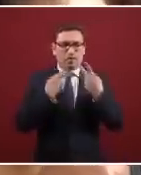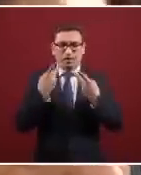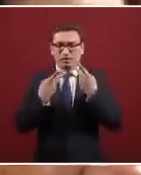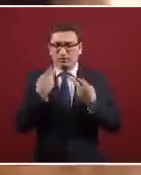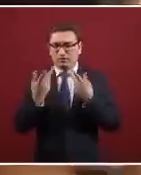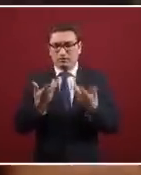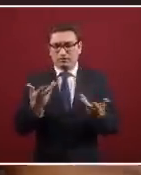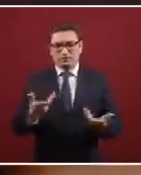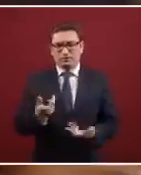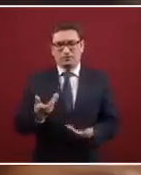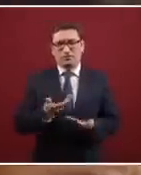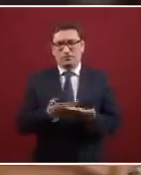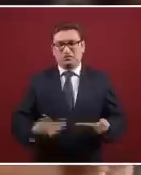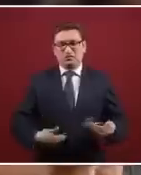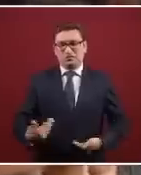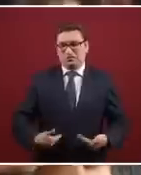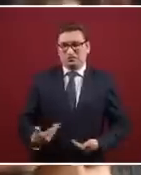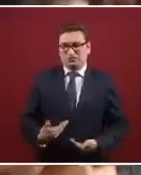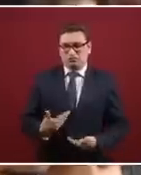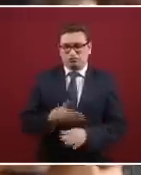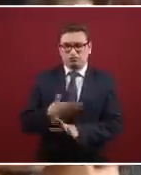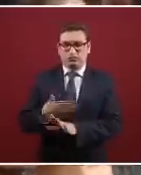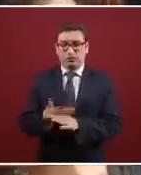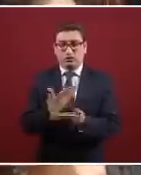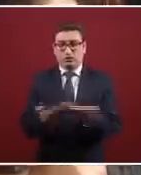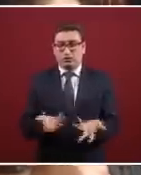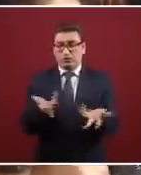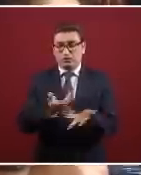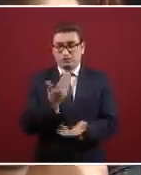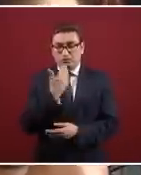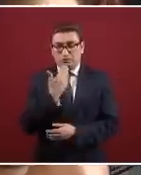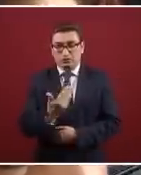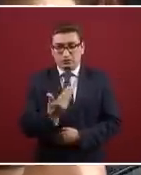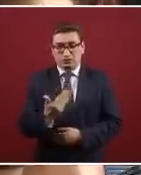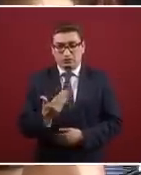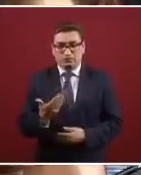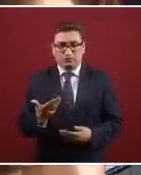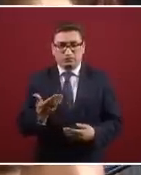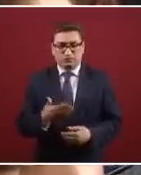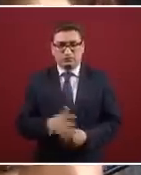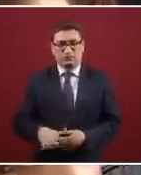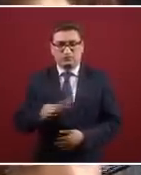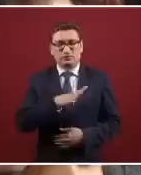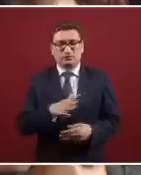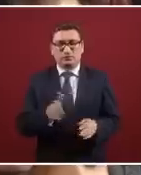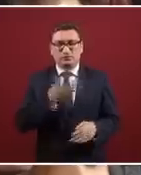empiezan a estar fregando. Y cuando están haciendo las cosas bien, por fin, así dice Mirza Uribe en Gaceta del